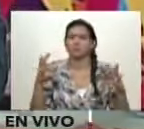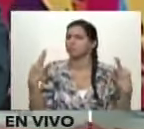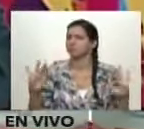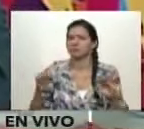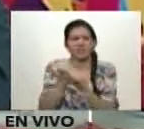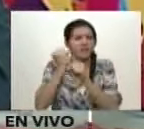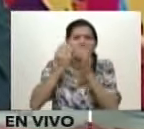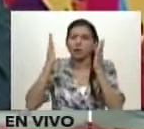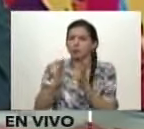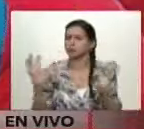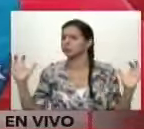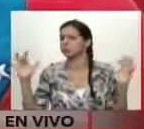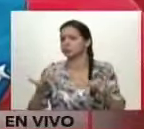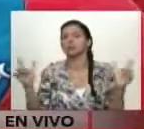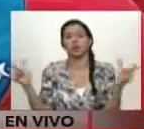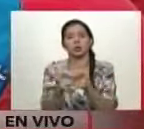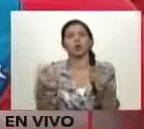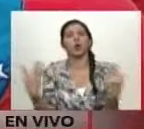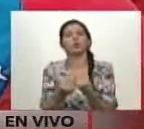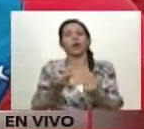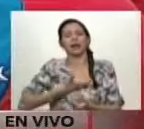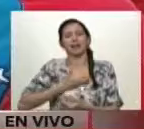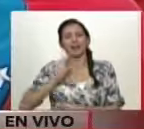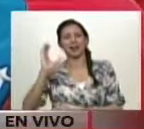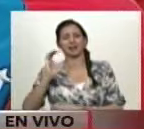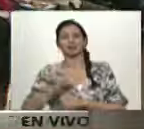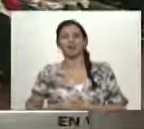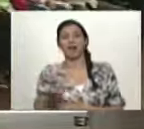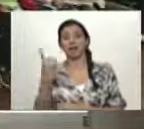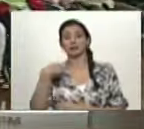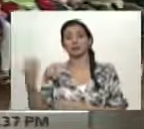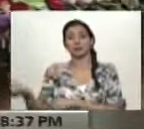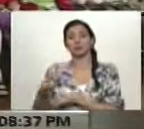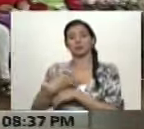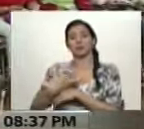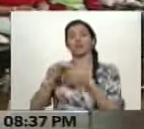trabajadores. Ayer me pasó un informe.